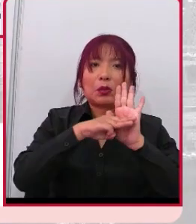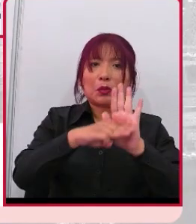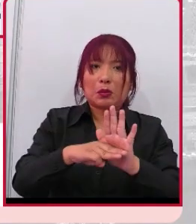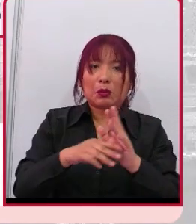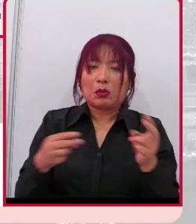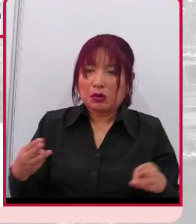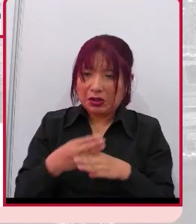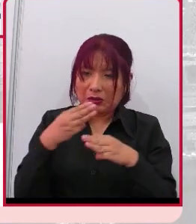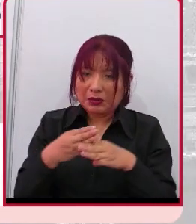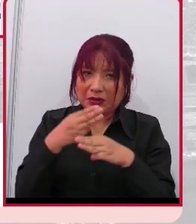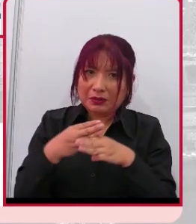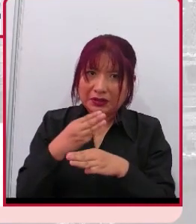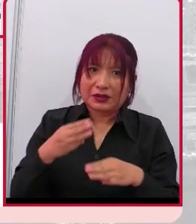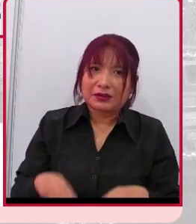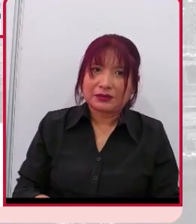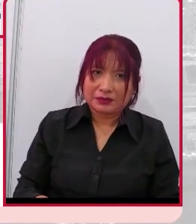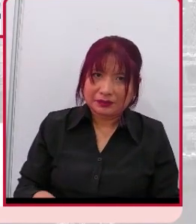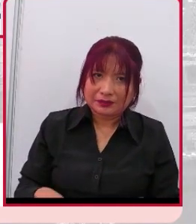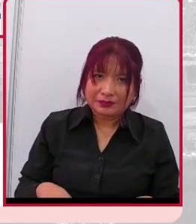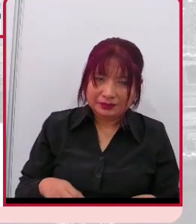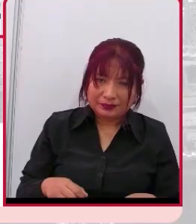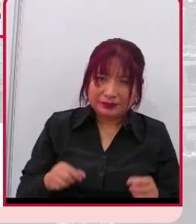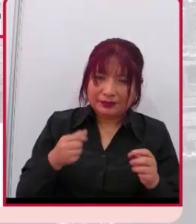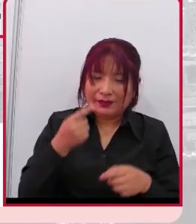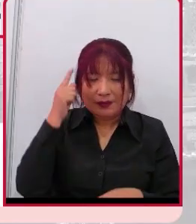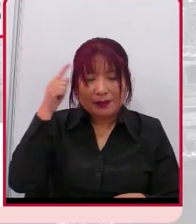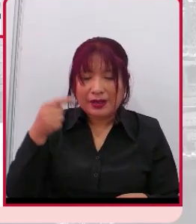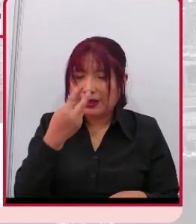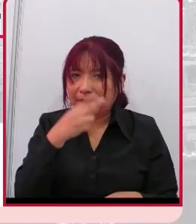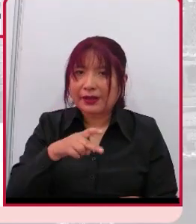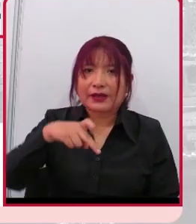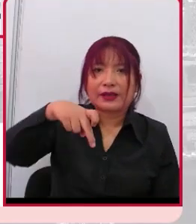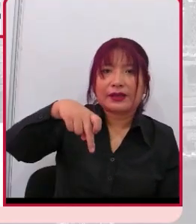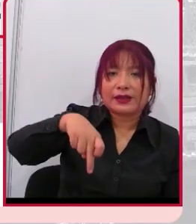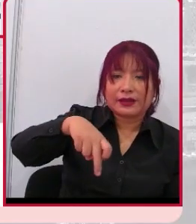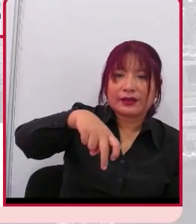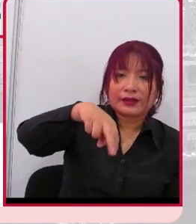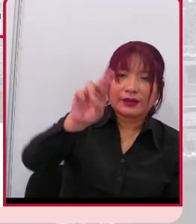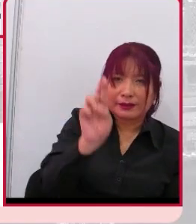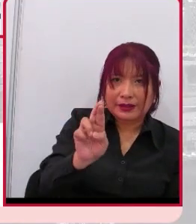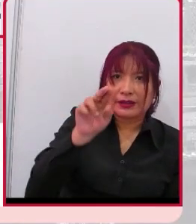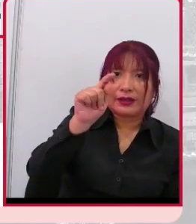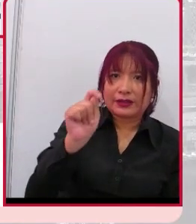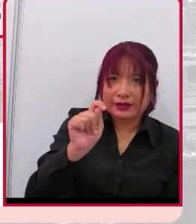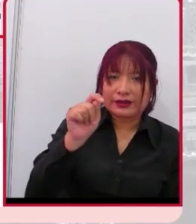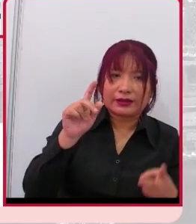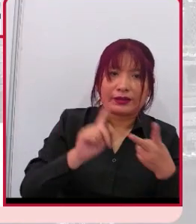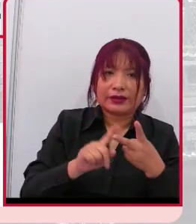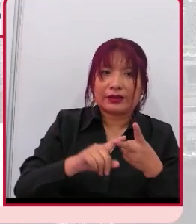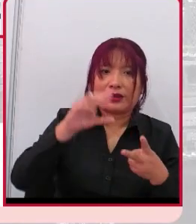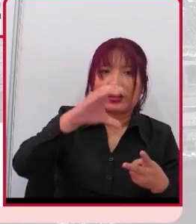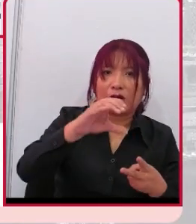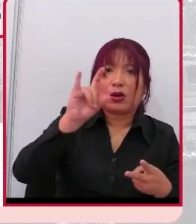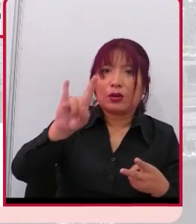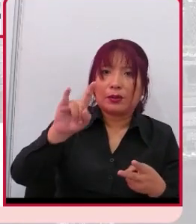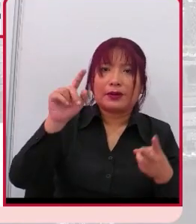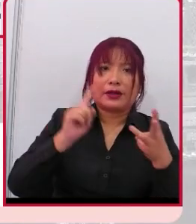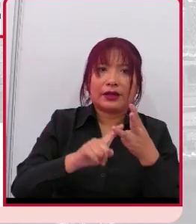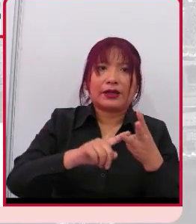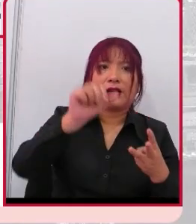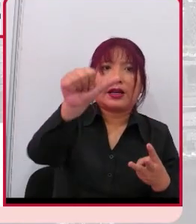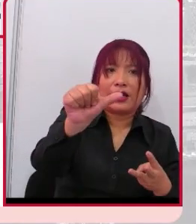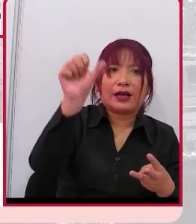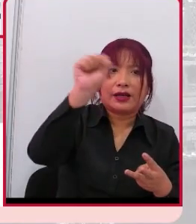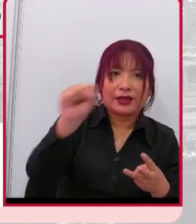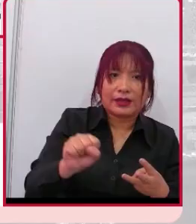a hacer algunos análisis de sensibilidad. Para rangos de ratio de cobre arsénico que oscilen entre 4 y 5, había una media en la